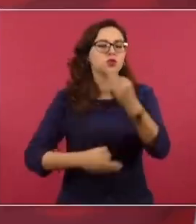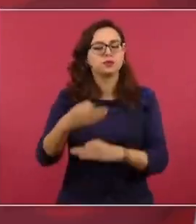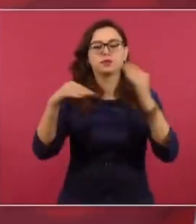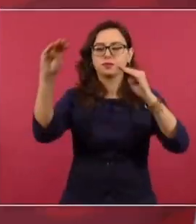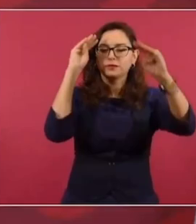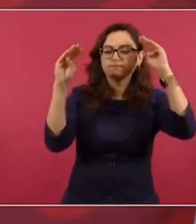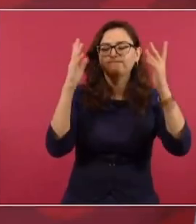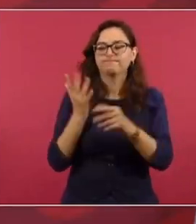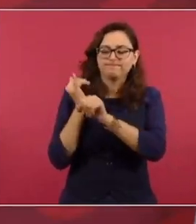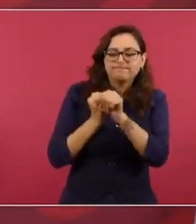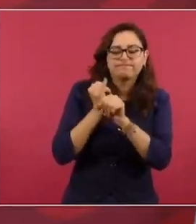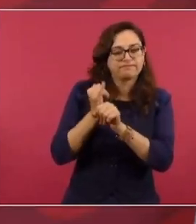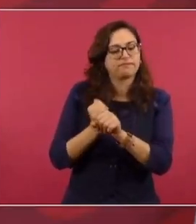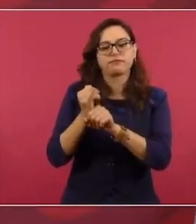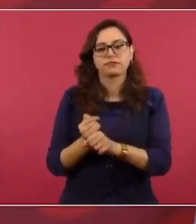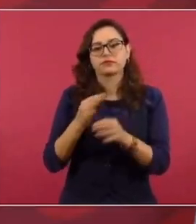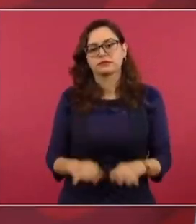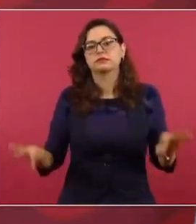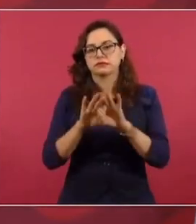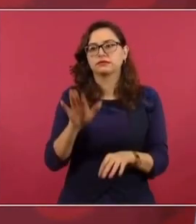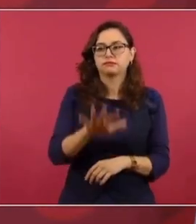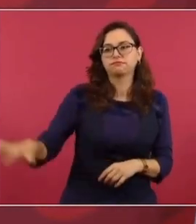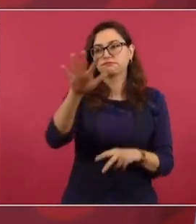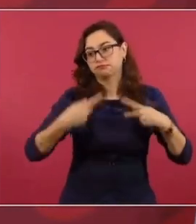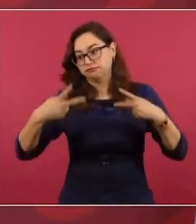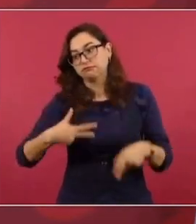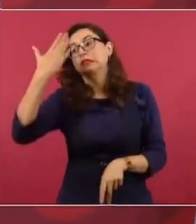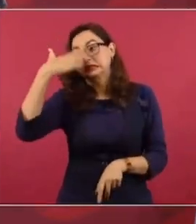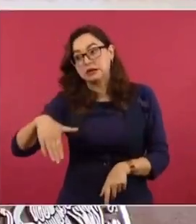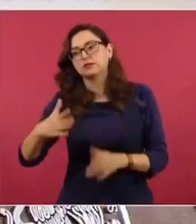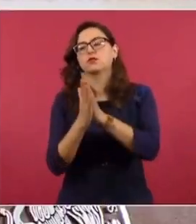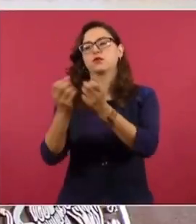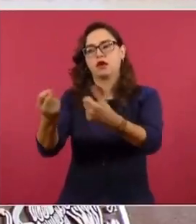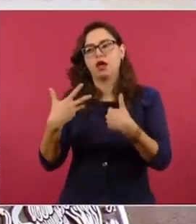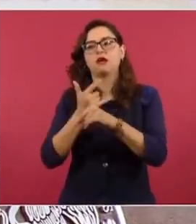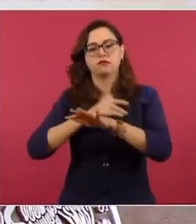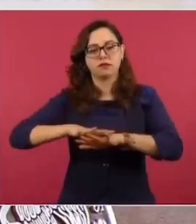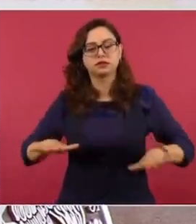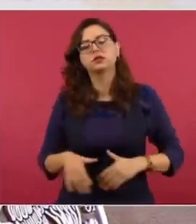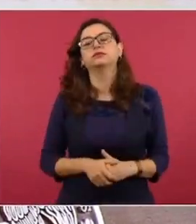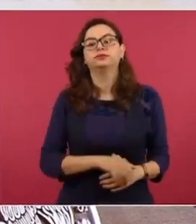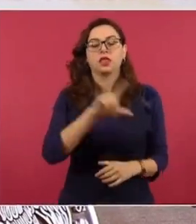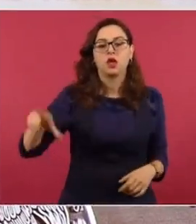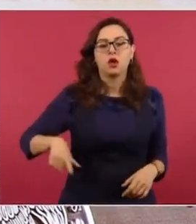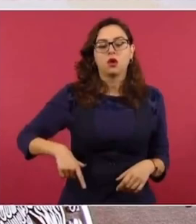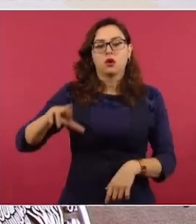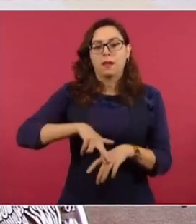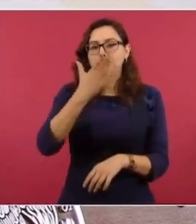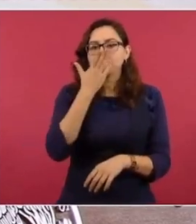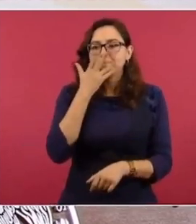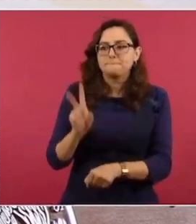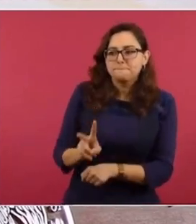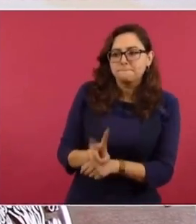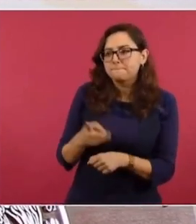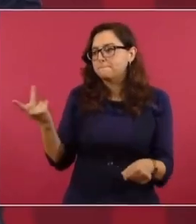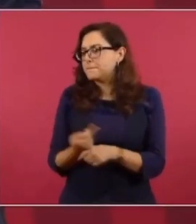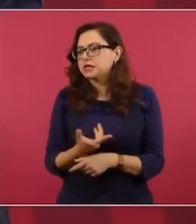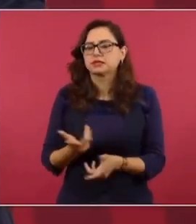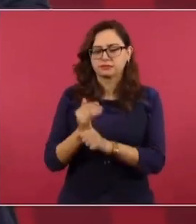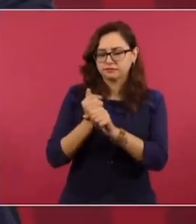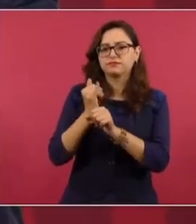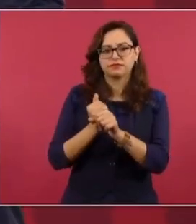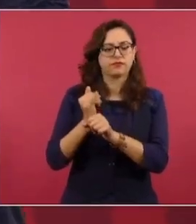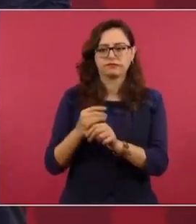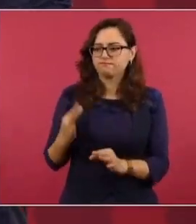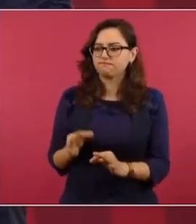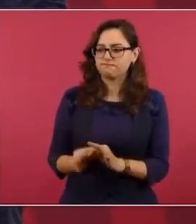siempre, que nos ayude transmitiéndonos información, que nos haga la información. El gobernador de Sonora está pendiente,